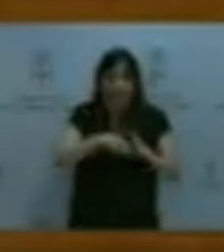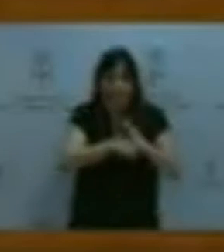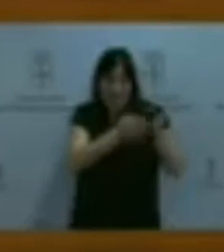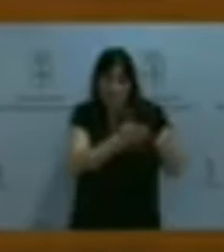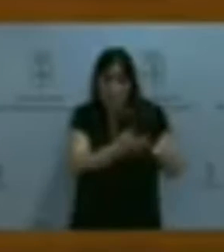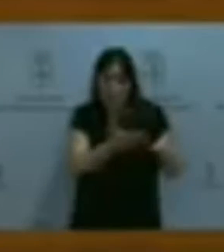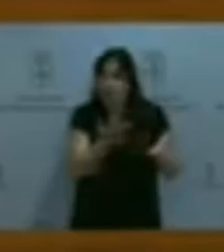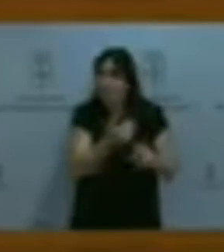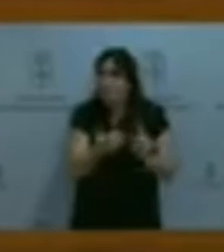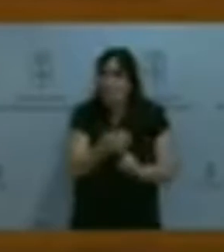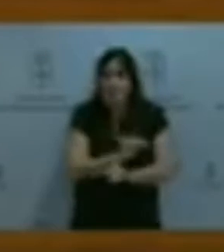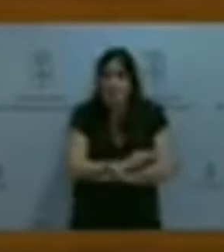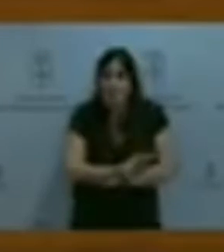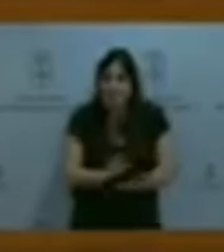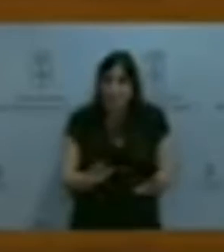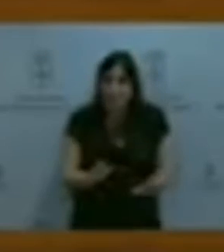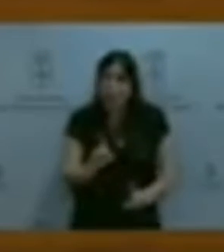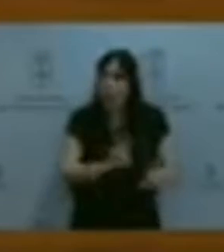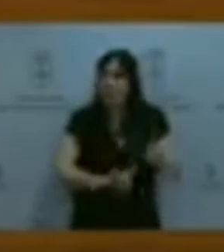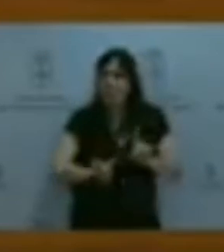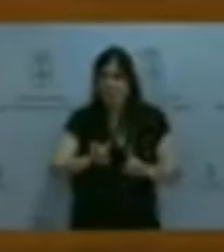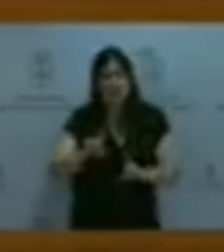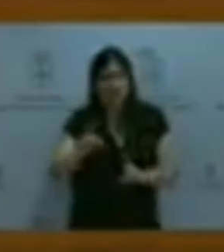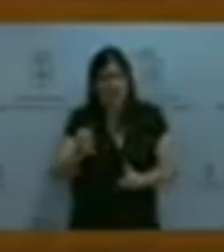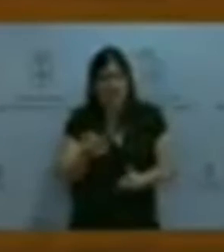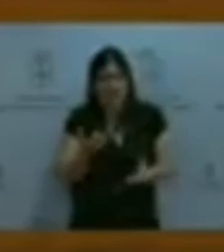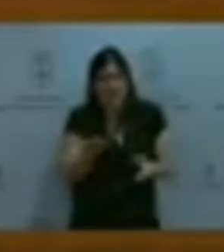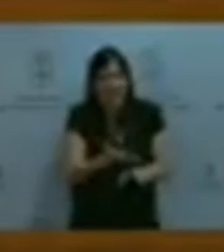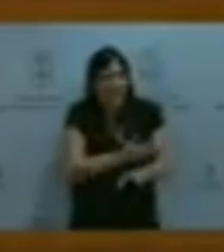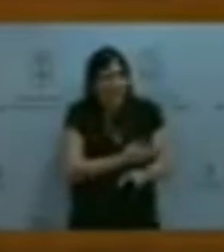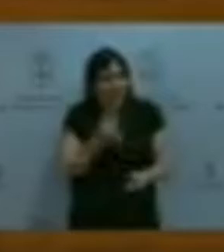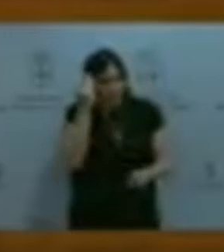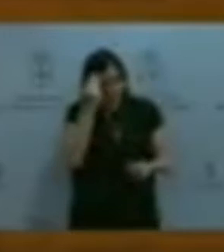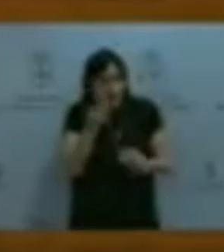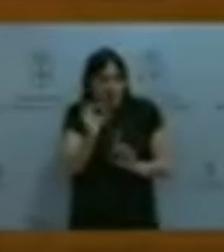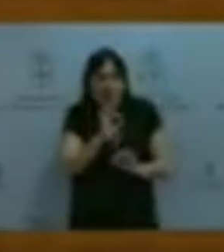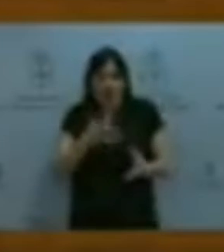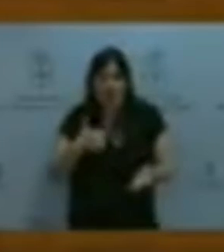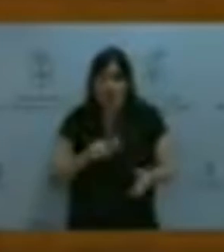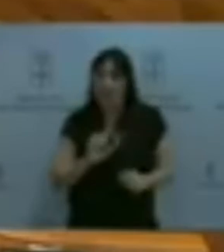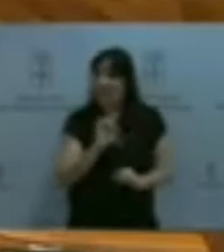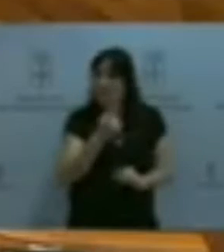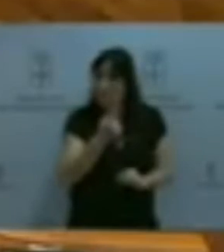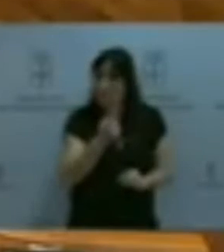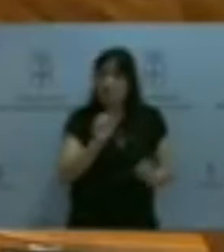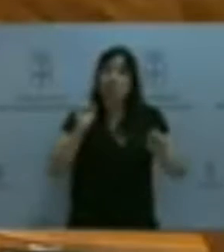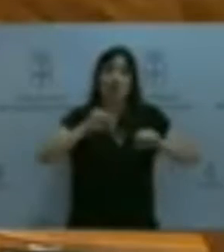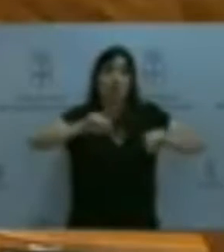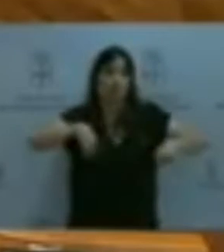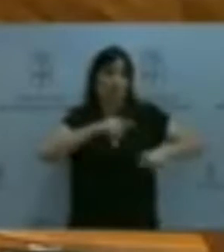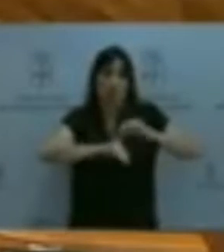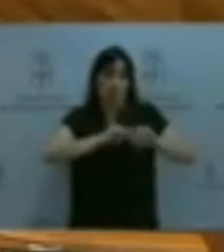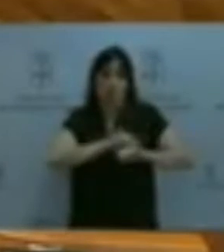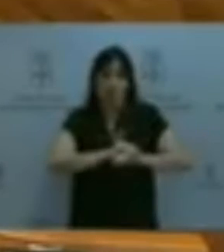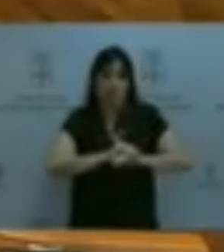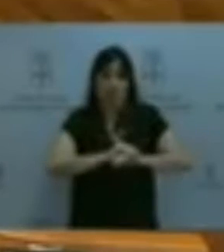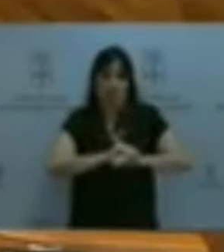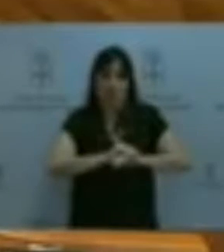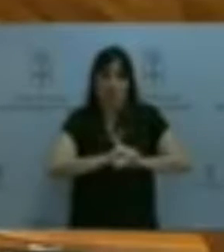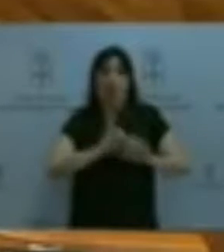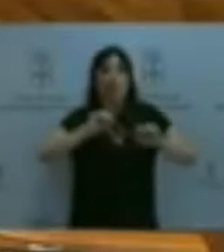tenían que haber previsto con antelación. Primero incumplieron un convenio. Bien, un convenio que nosotros les avisamos, firmado en